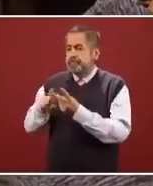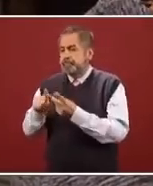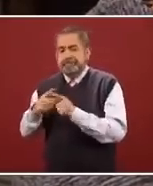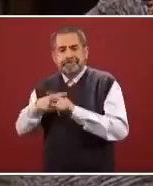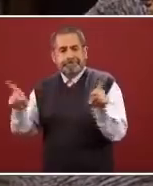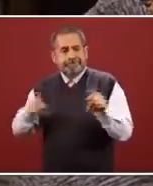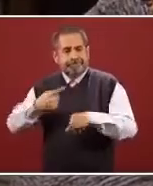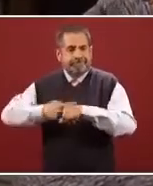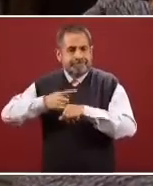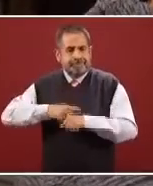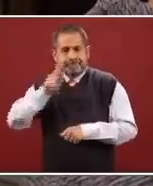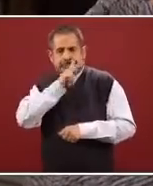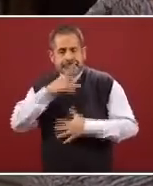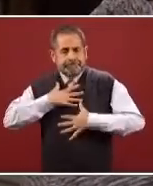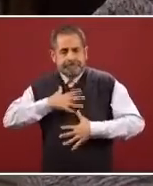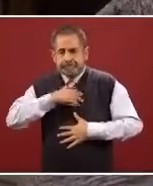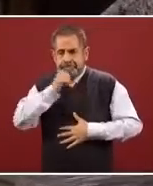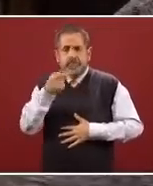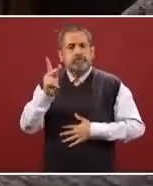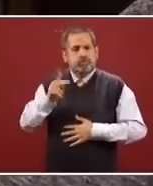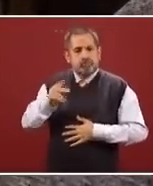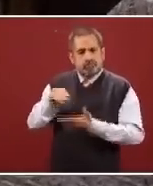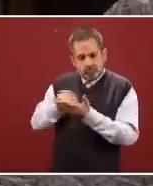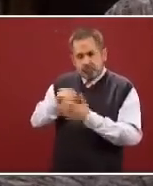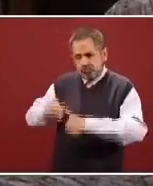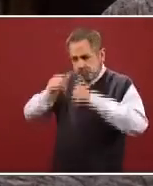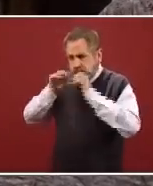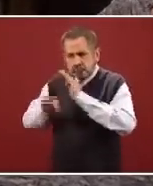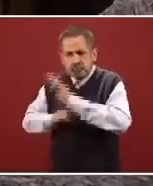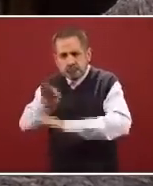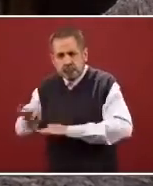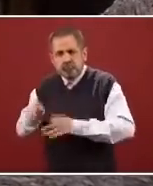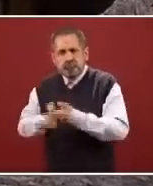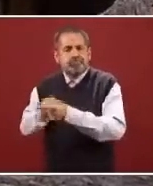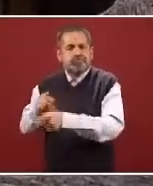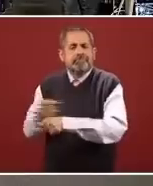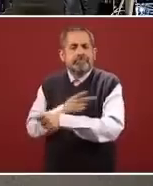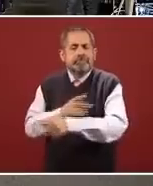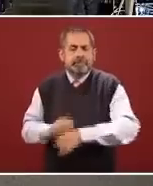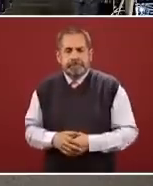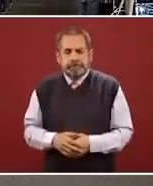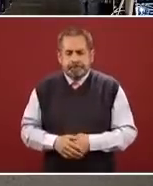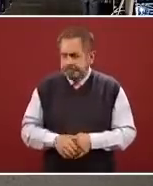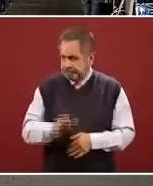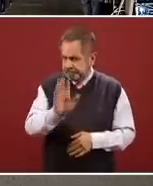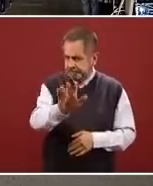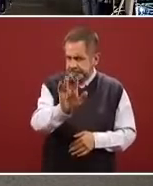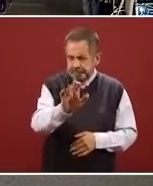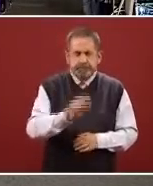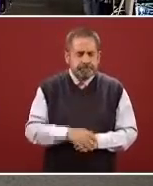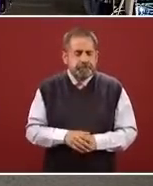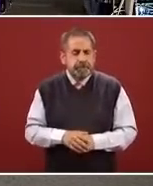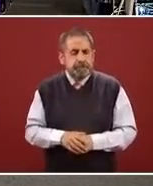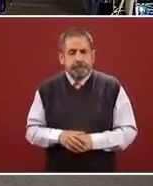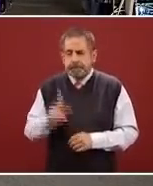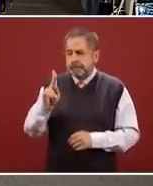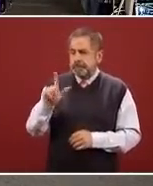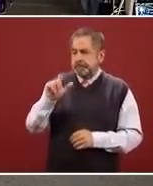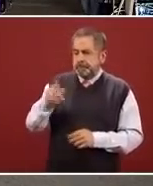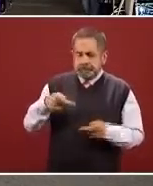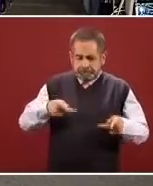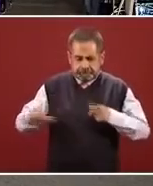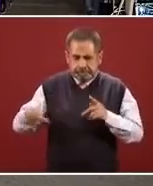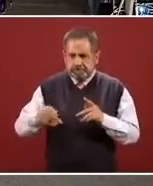enfermedades respiratorias, pero que necesitan la atención médica? Es todo un plan ya establecido y que se